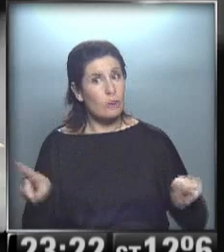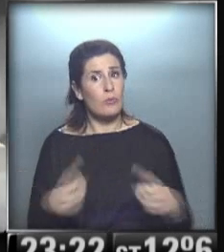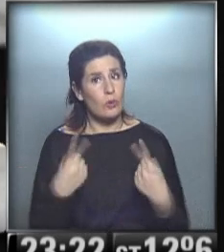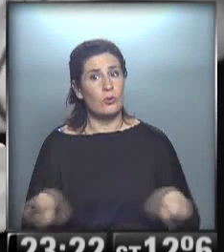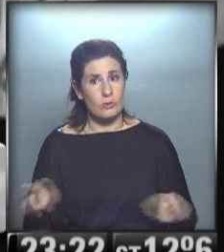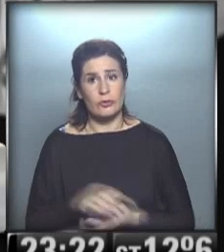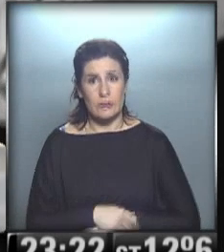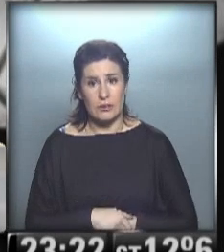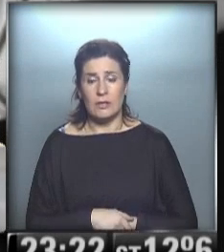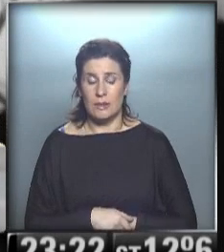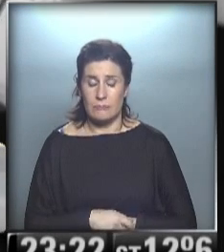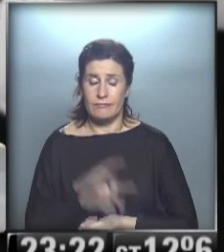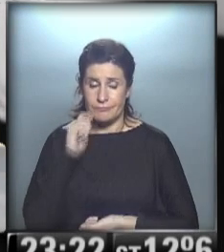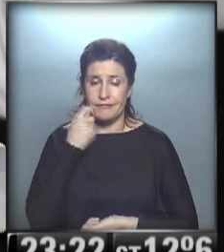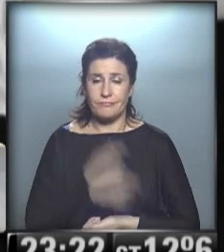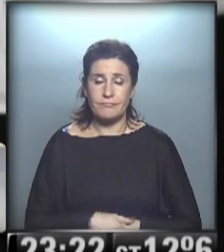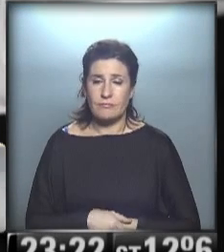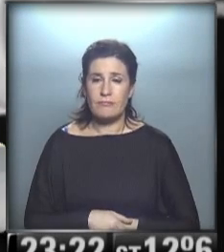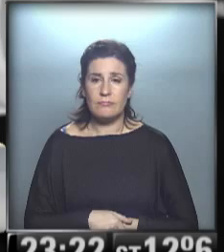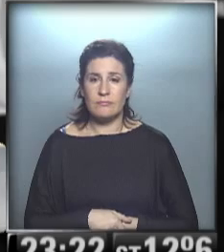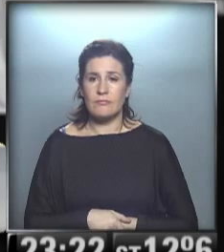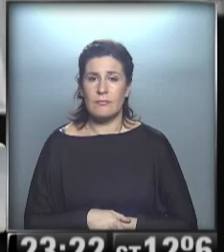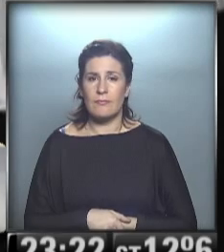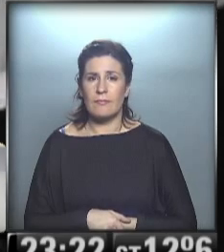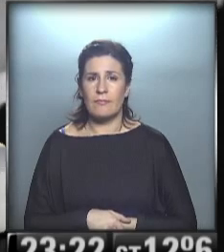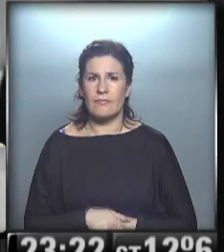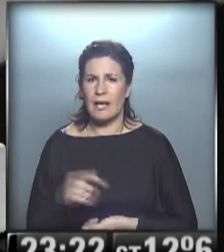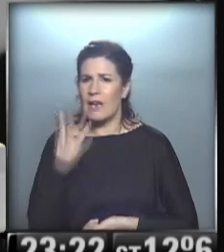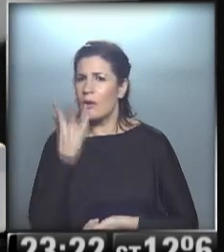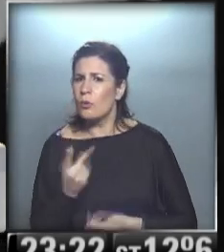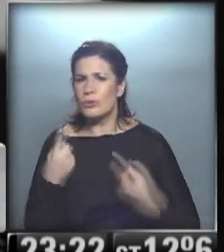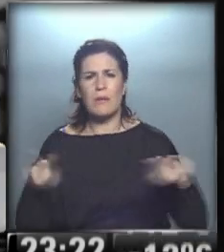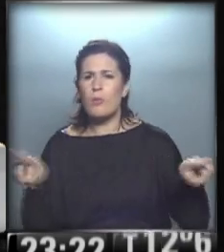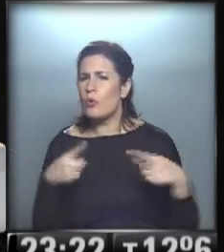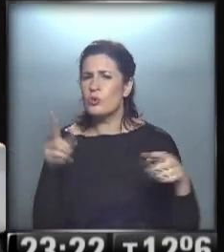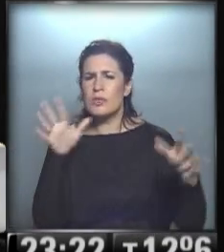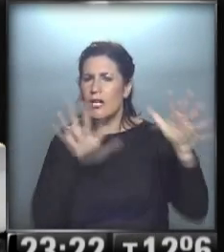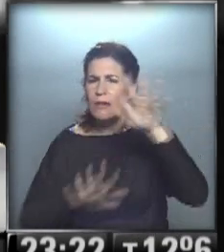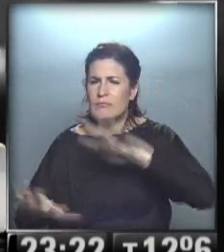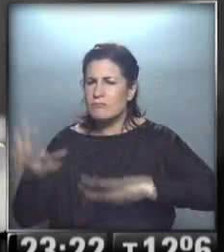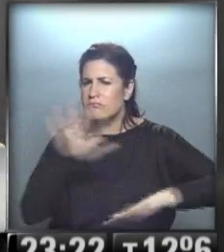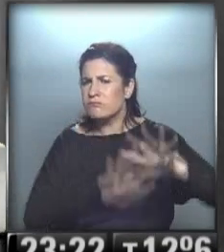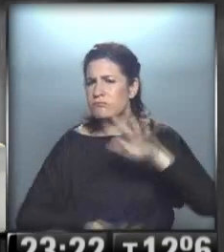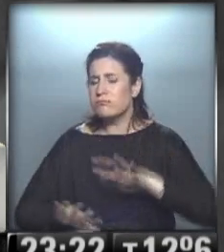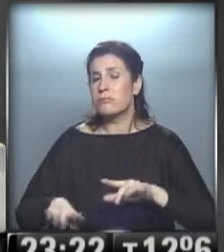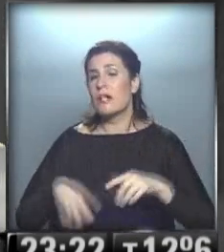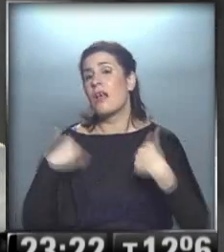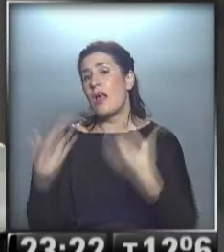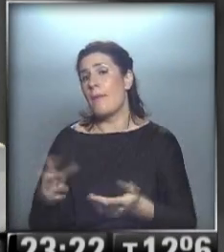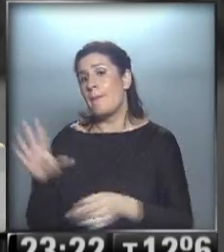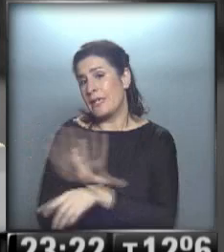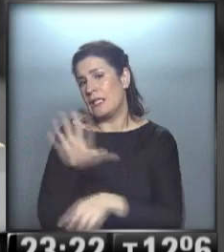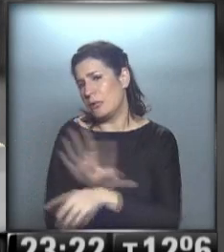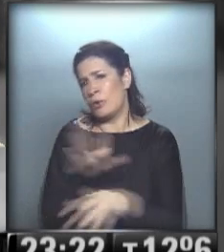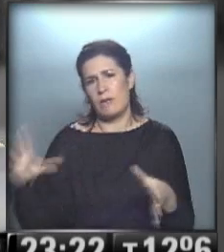Johnny Greenwood, bueno, es maestro de los climas y de las capas de sonido. La verdad que eso aplicado a películas de Anderson